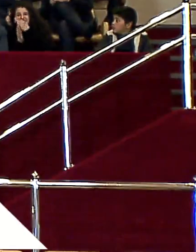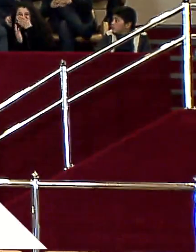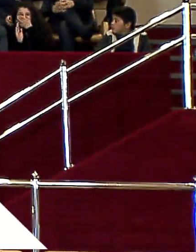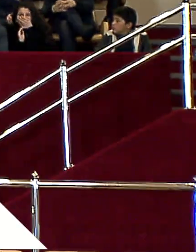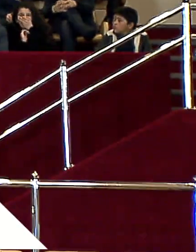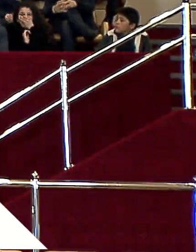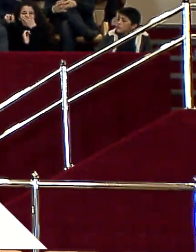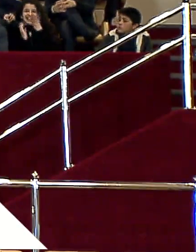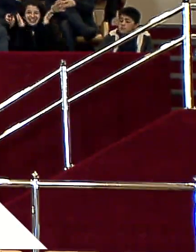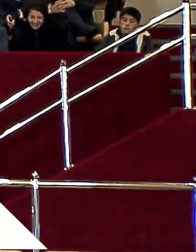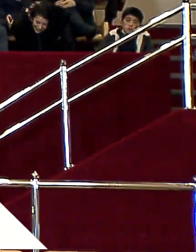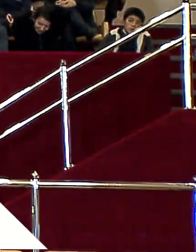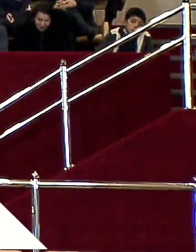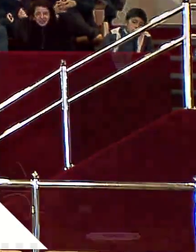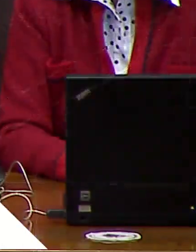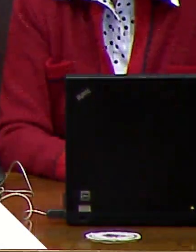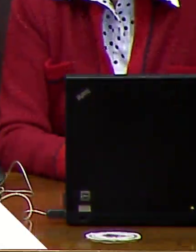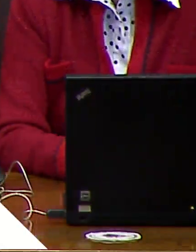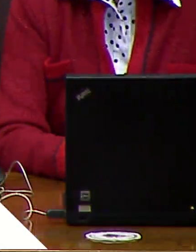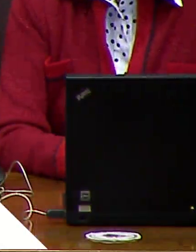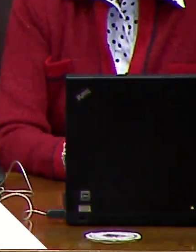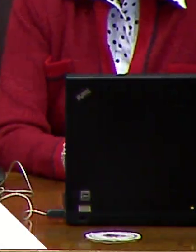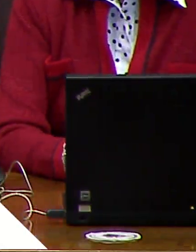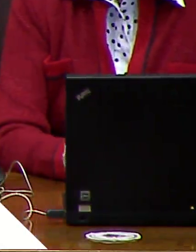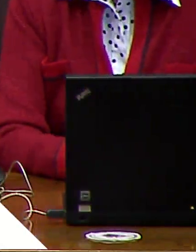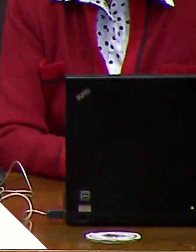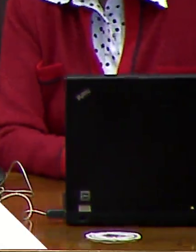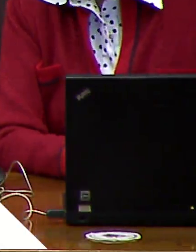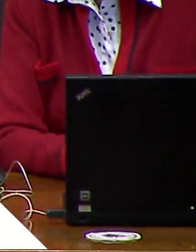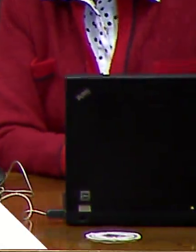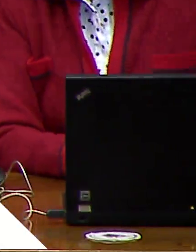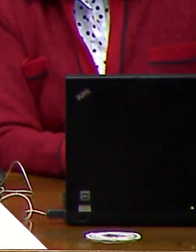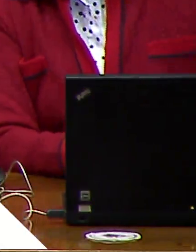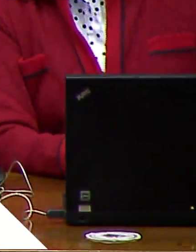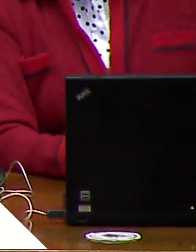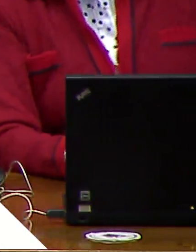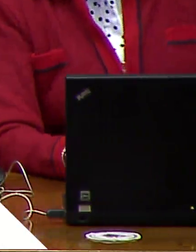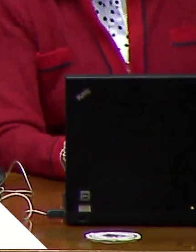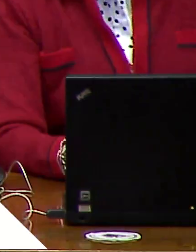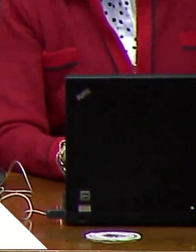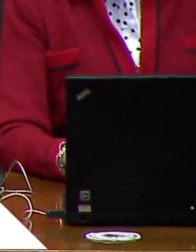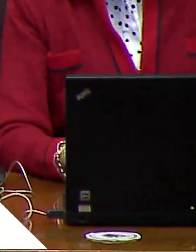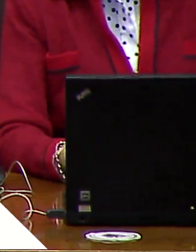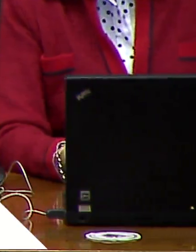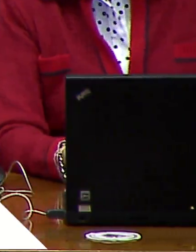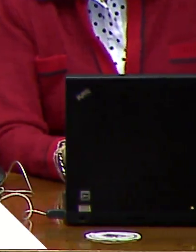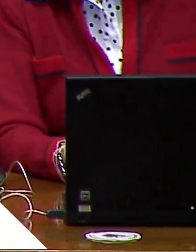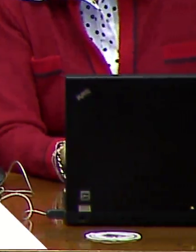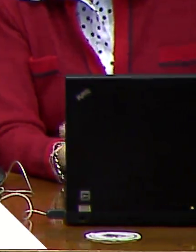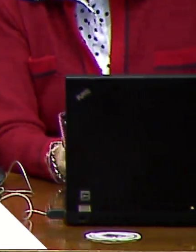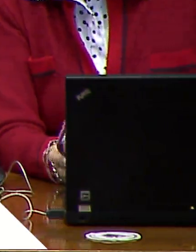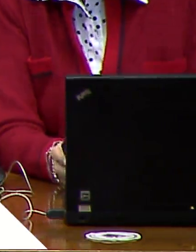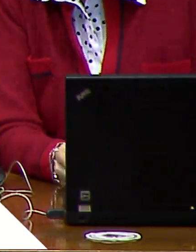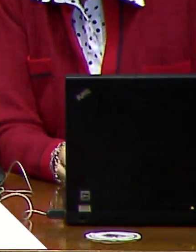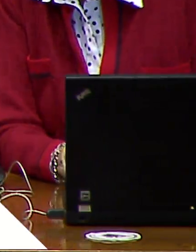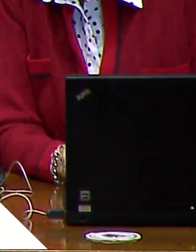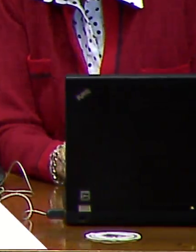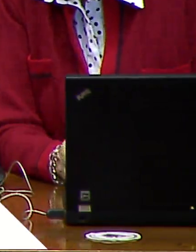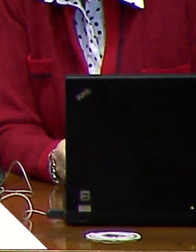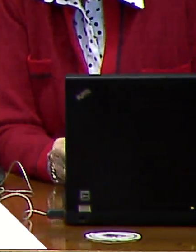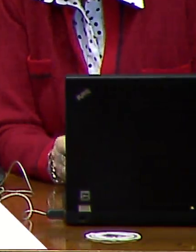diputado don Pepe Aut gracias gracias presidente